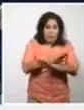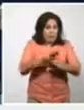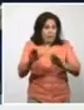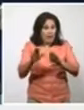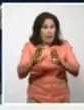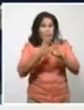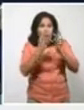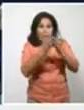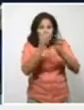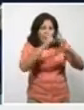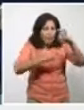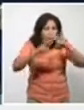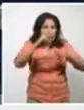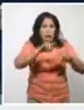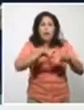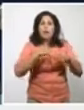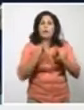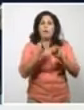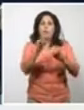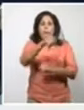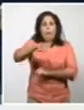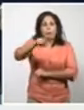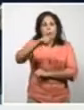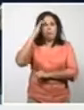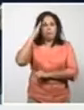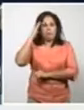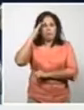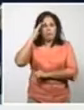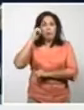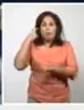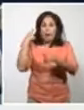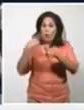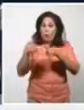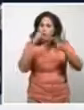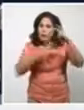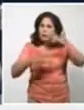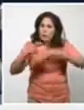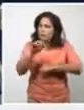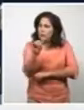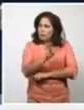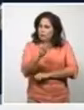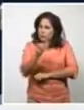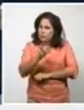elaborado, pues damos la información. Y está el otro estudio en el cual además